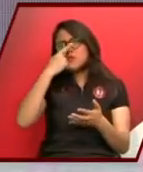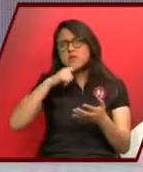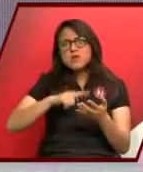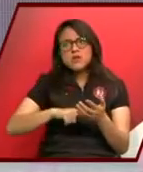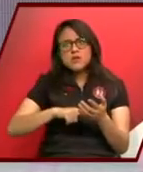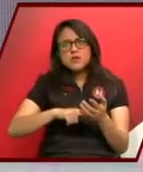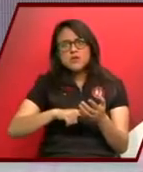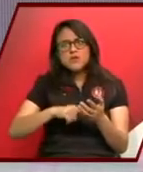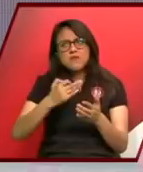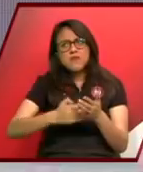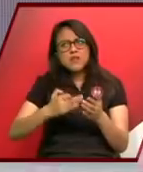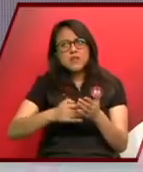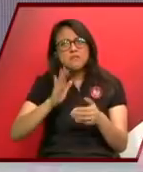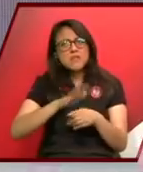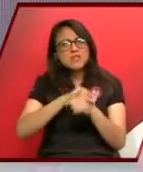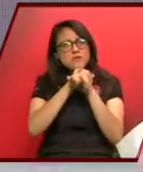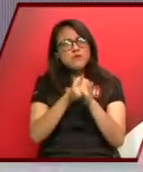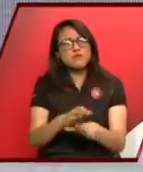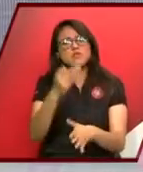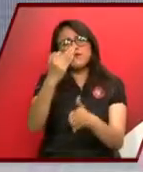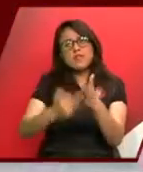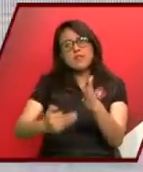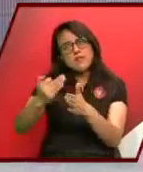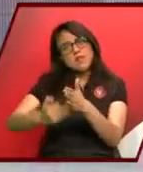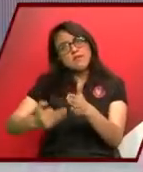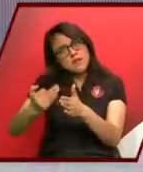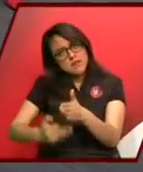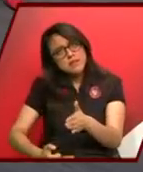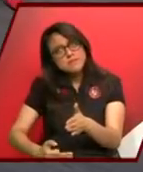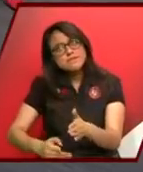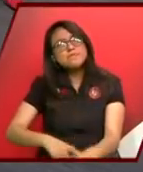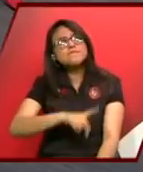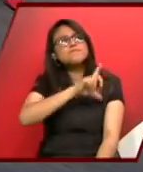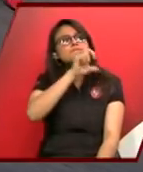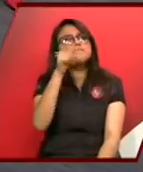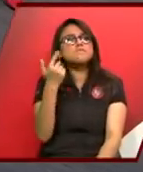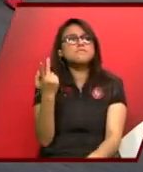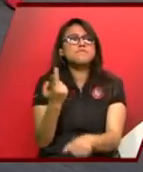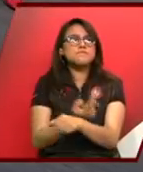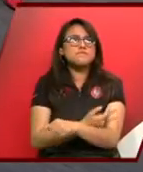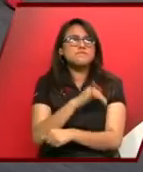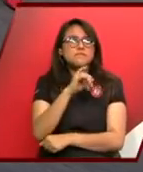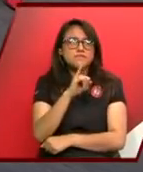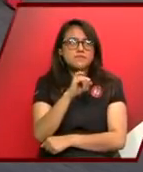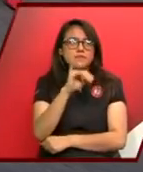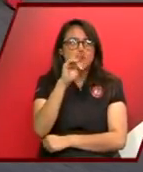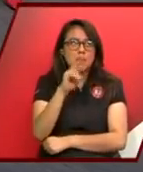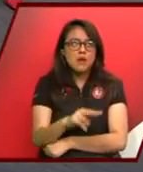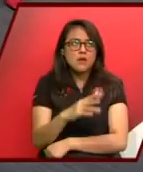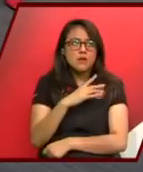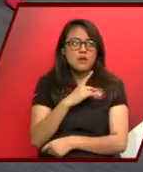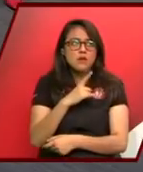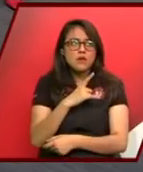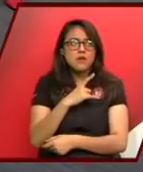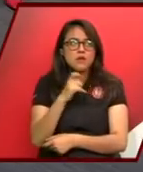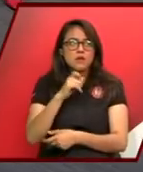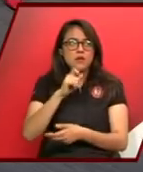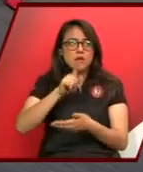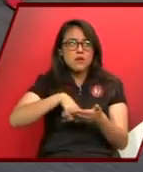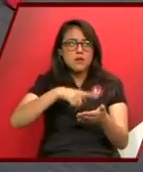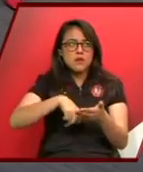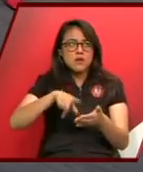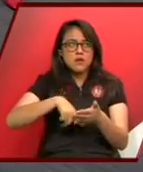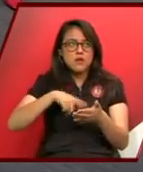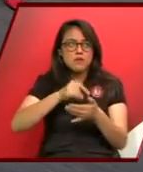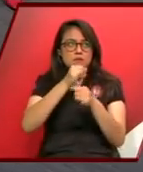más, aquí lo que me falla es más información. Y luego... Así es, y bueno, y eso que ahí cuando llegas